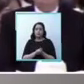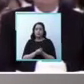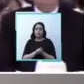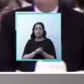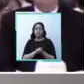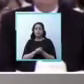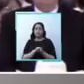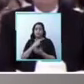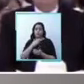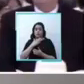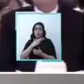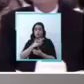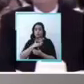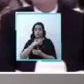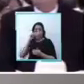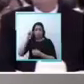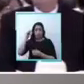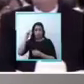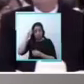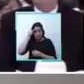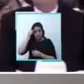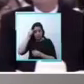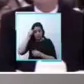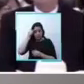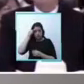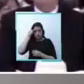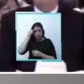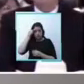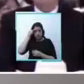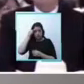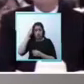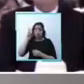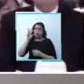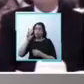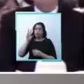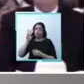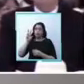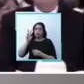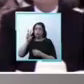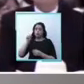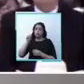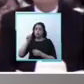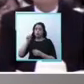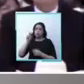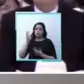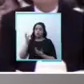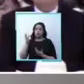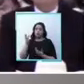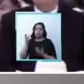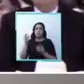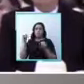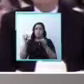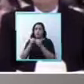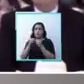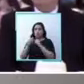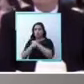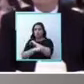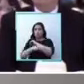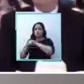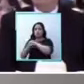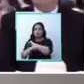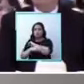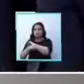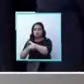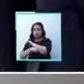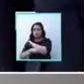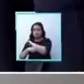de situaciones, ¿verdad?, reflejan que esa relación de dependencia del capital norteamericano no nos ha generado